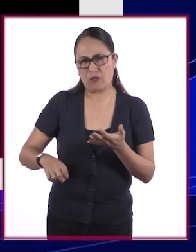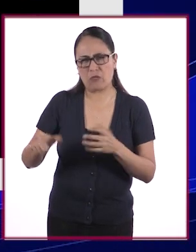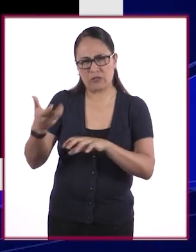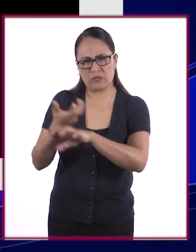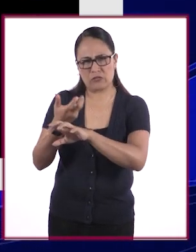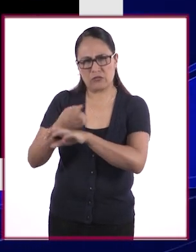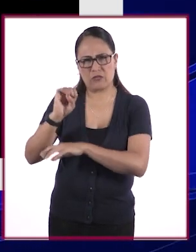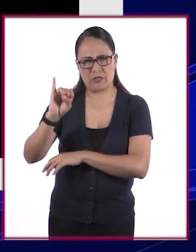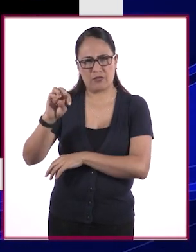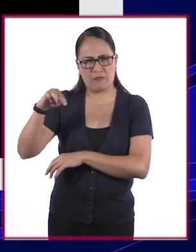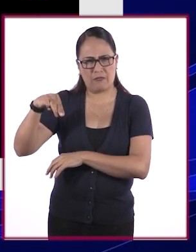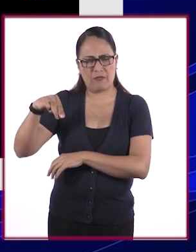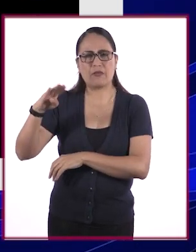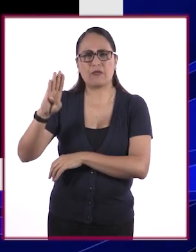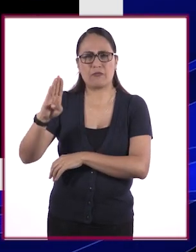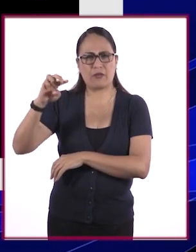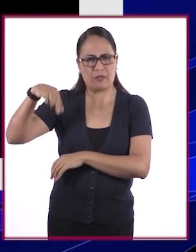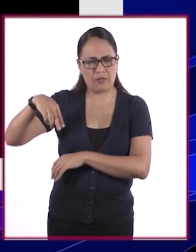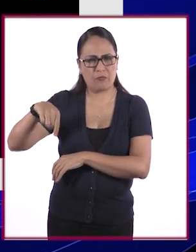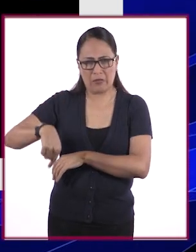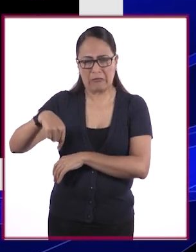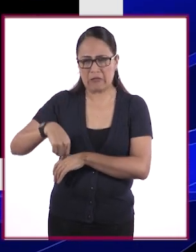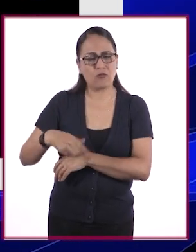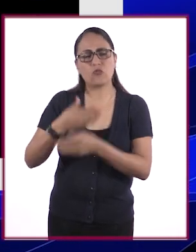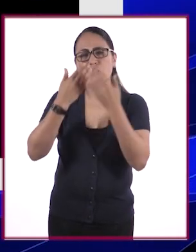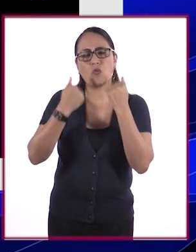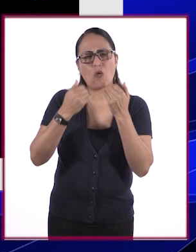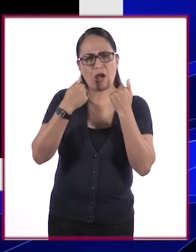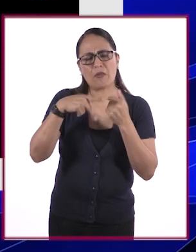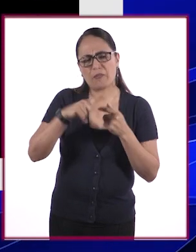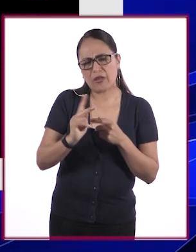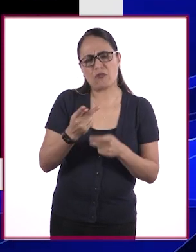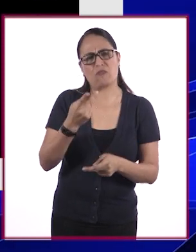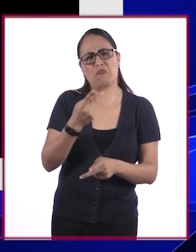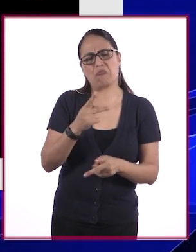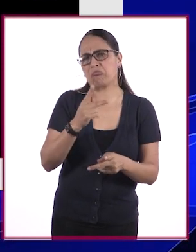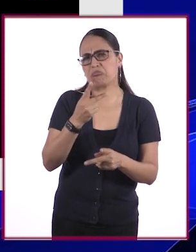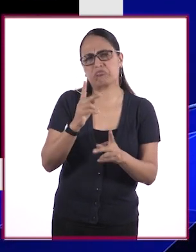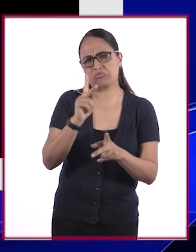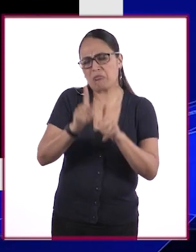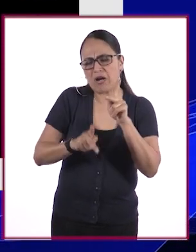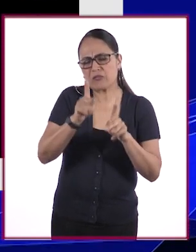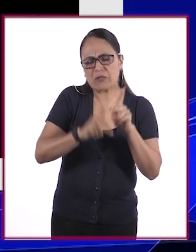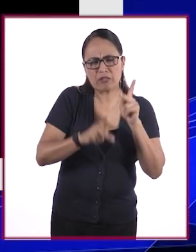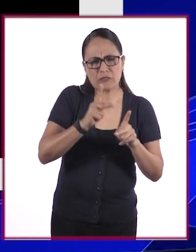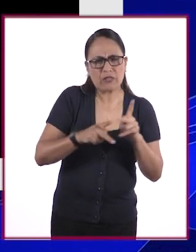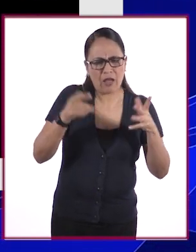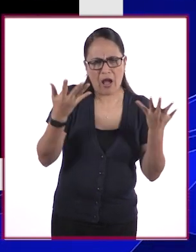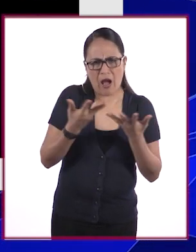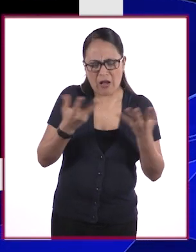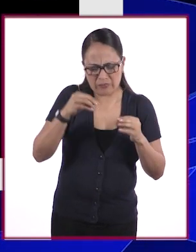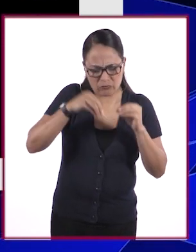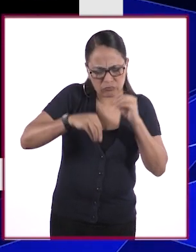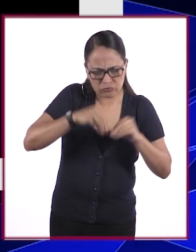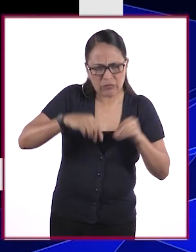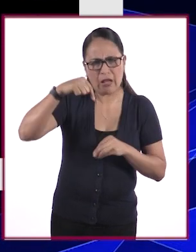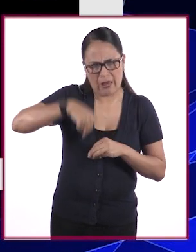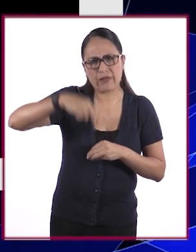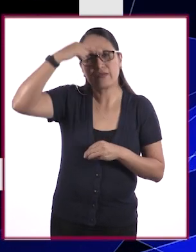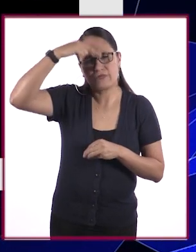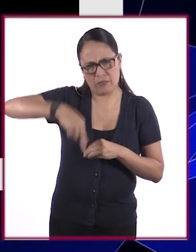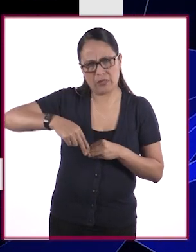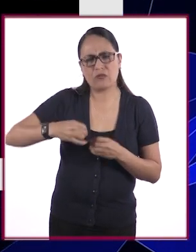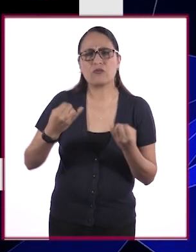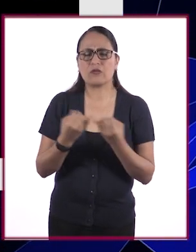compañía de computación como sería IBM, pero México sí produce muchas de las partes asociadas a esas computadoras, y todas